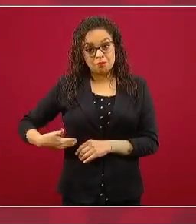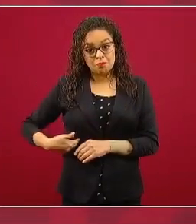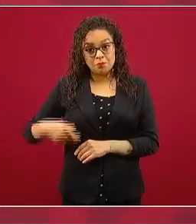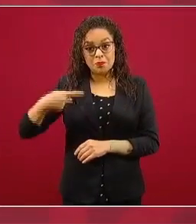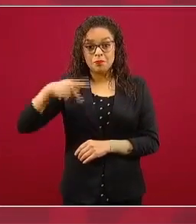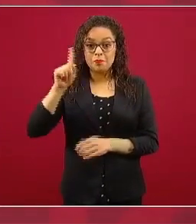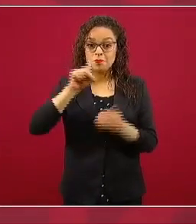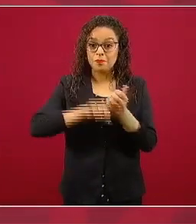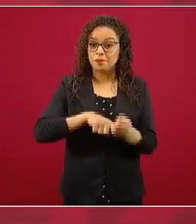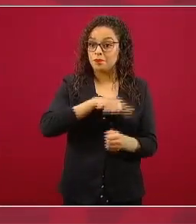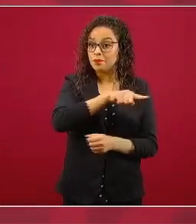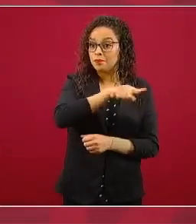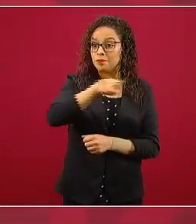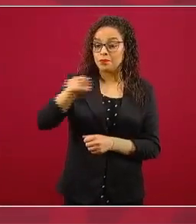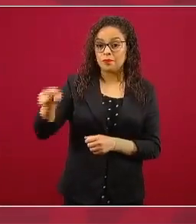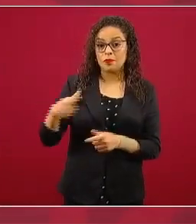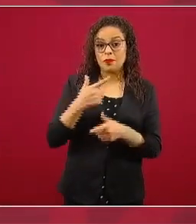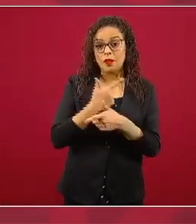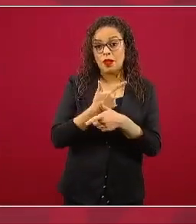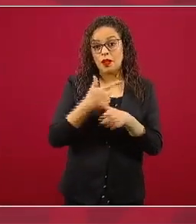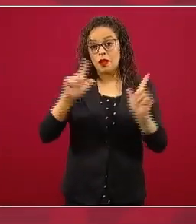porque eso también fue la moda,